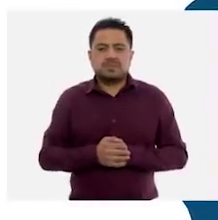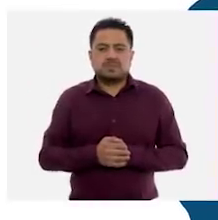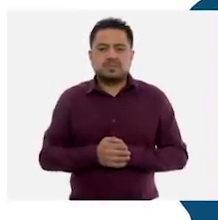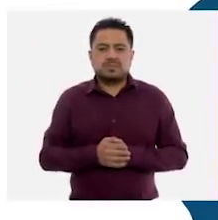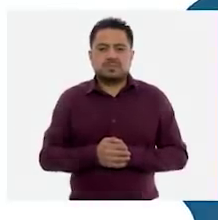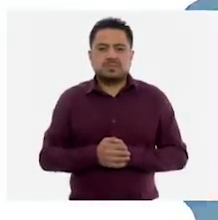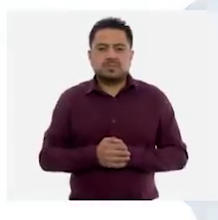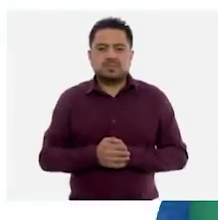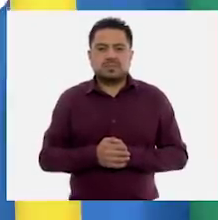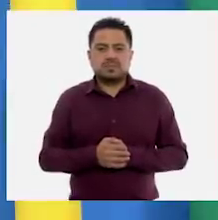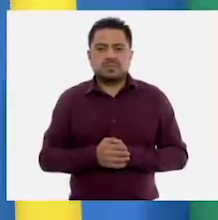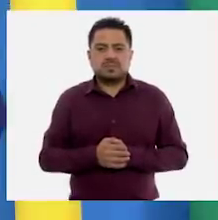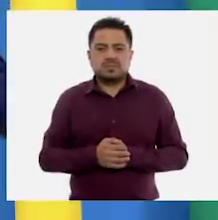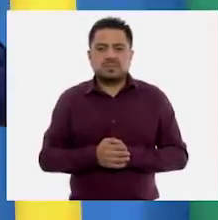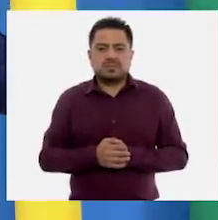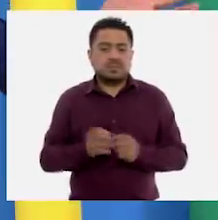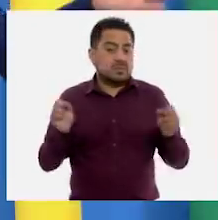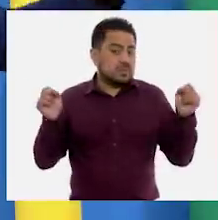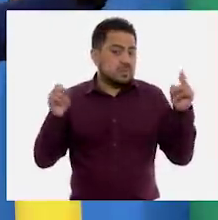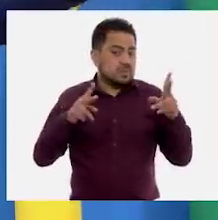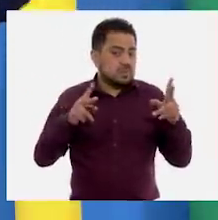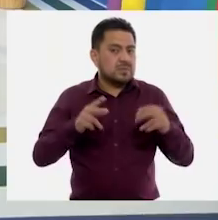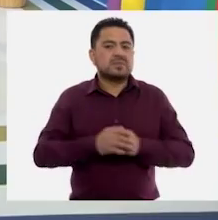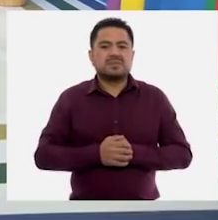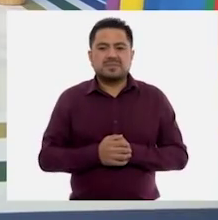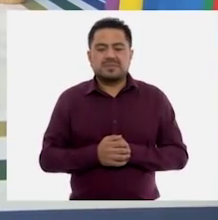www.salud.gob.mx. Nos vemos.